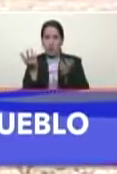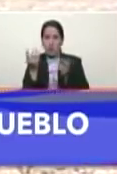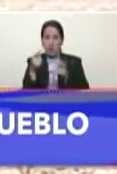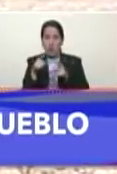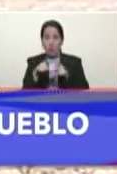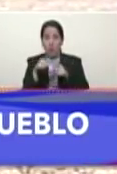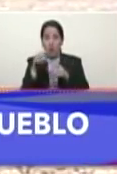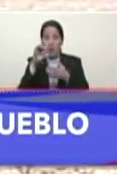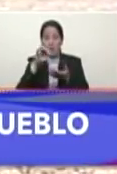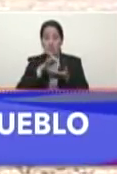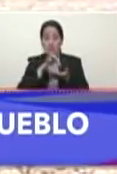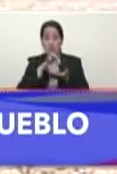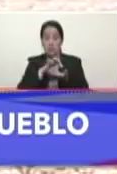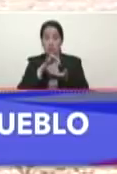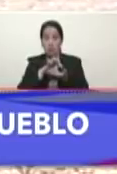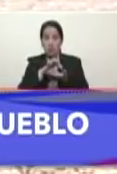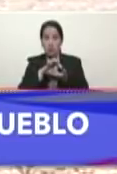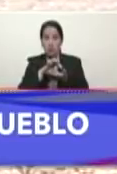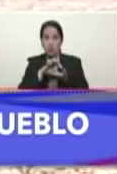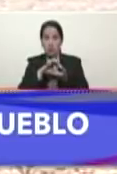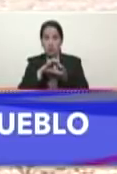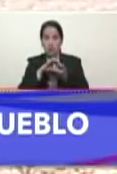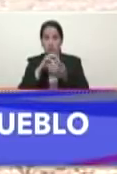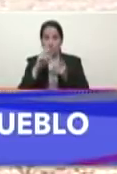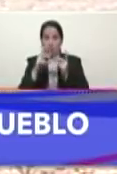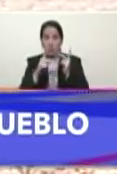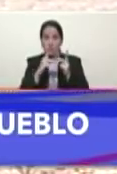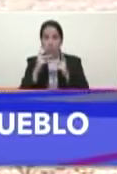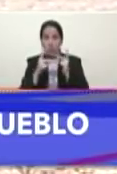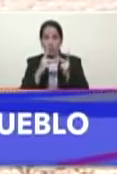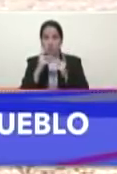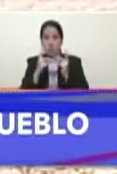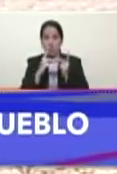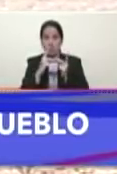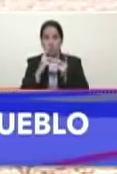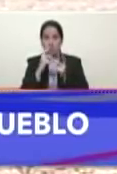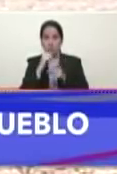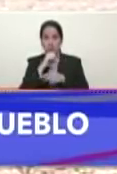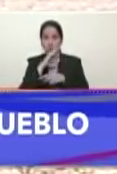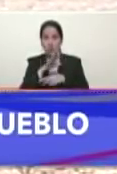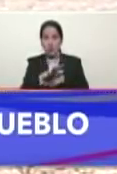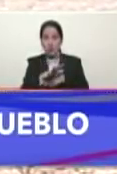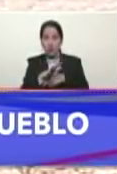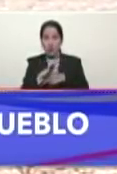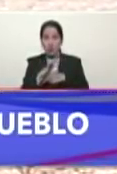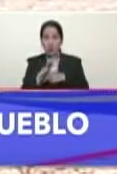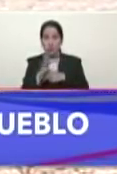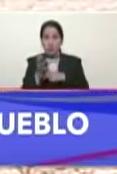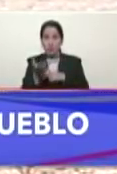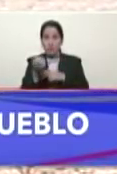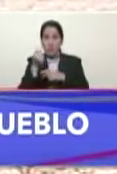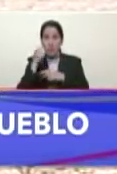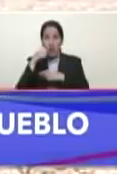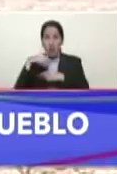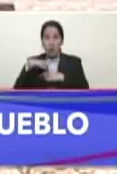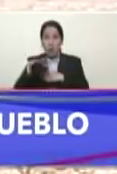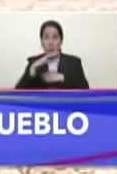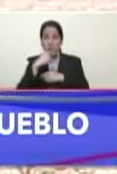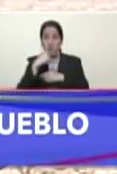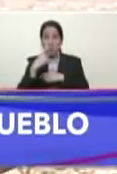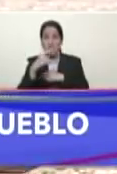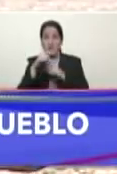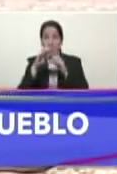epicentro de un proceso histórico grandioso, donde un pueblo le está diciendo al mundo,